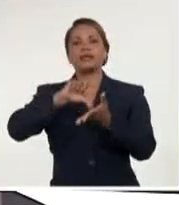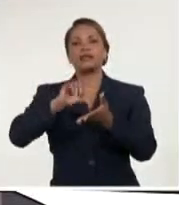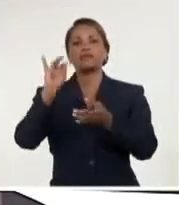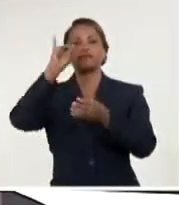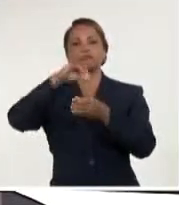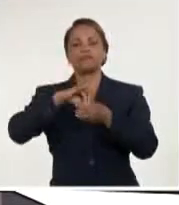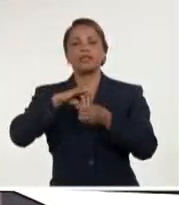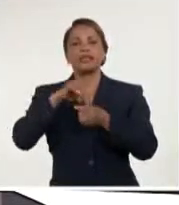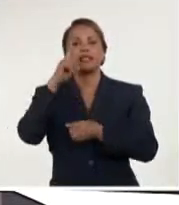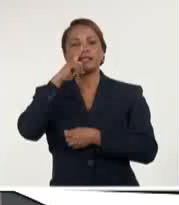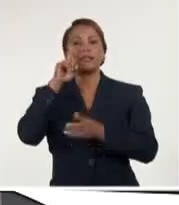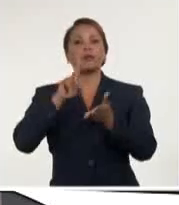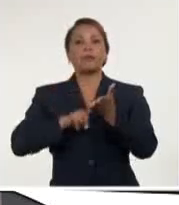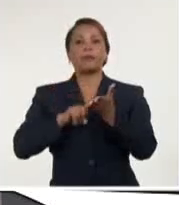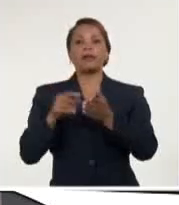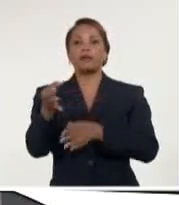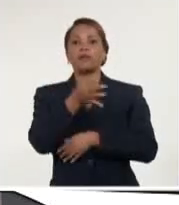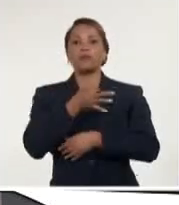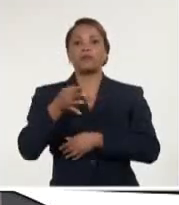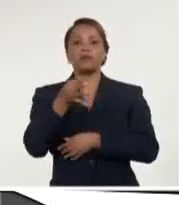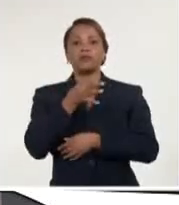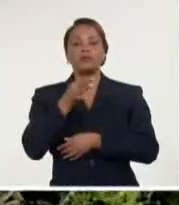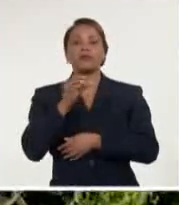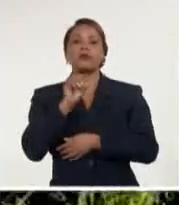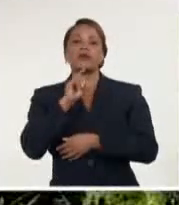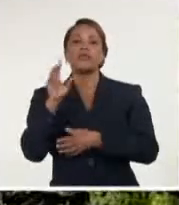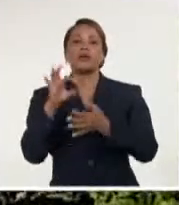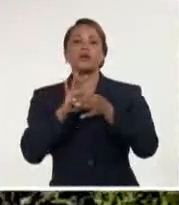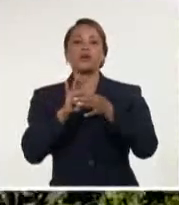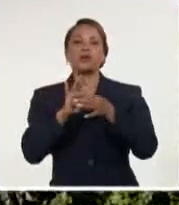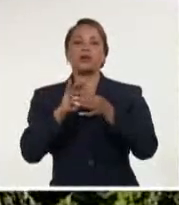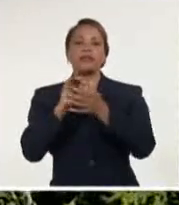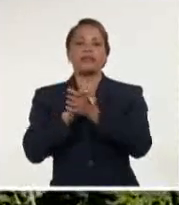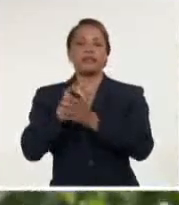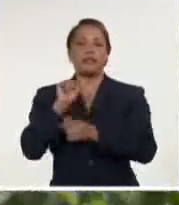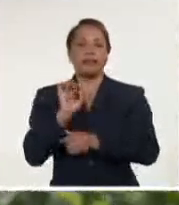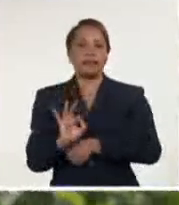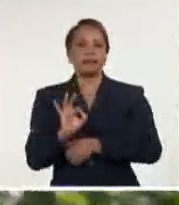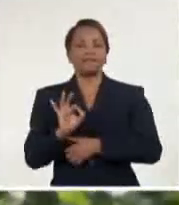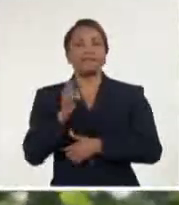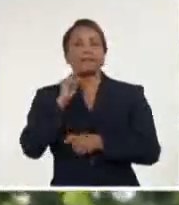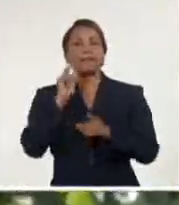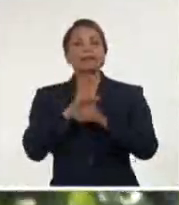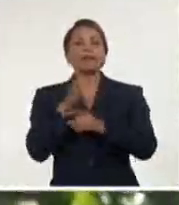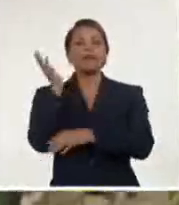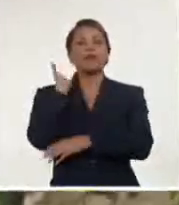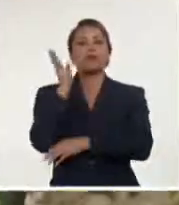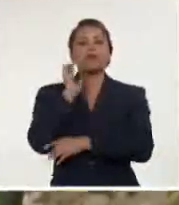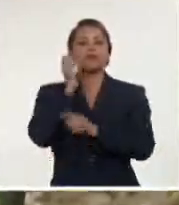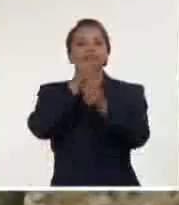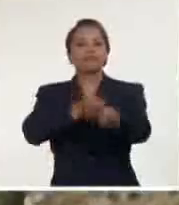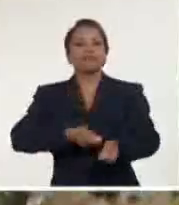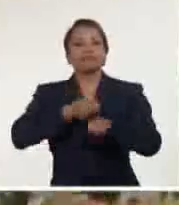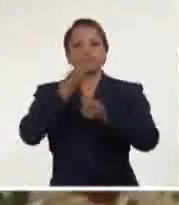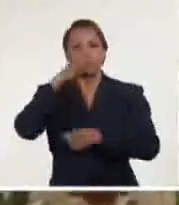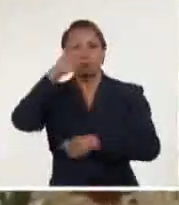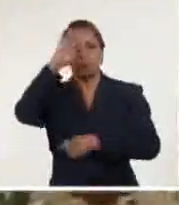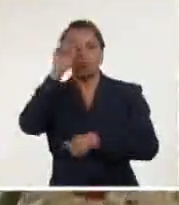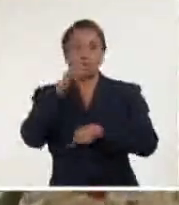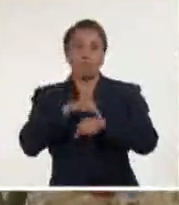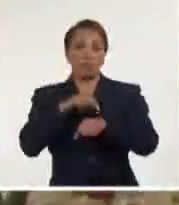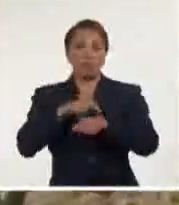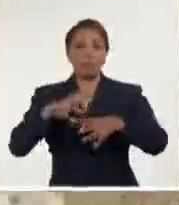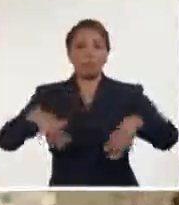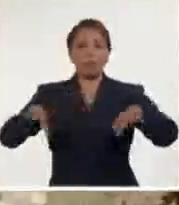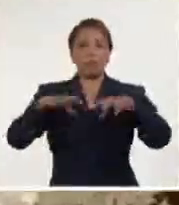Niceto Pérez, ubicado en el municipio artemiseño de Guira de Melena. El evento inició con la conferencia Agricultura Cubana en el Contexto Actual,